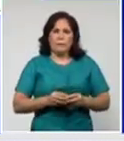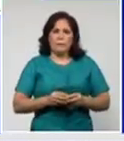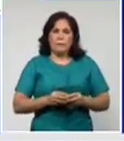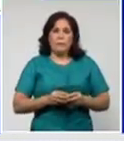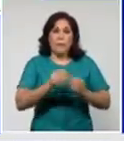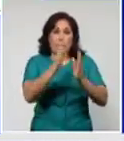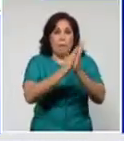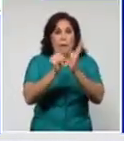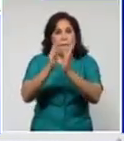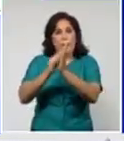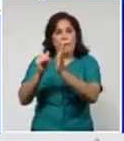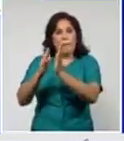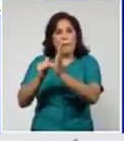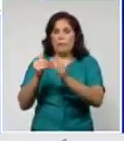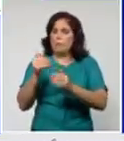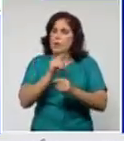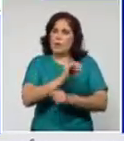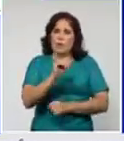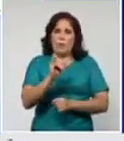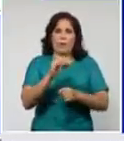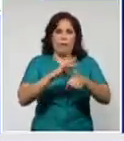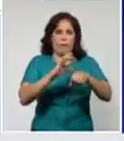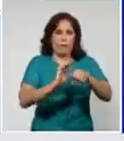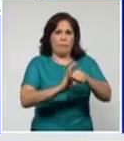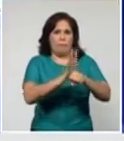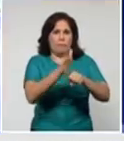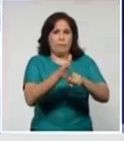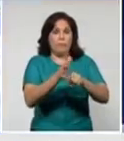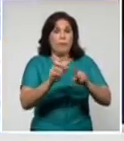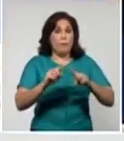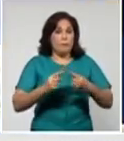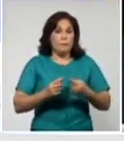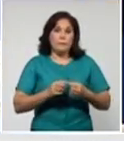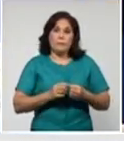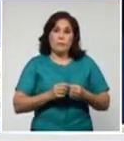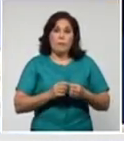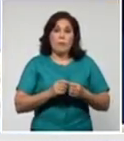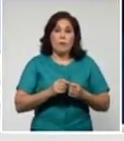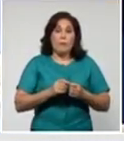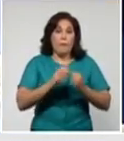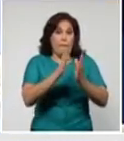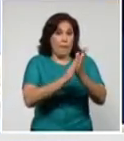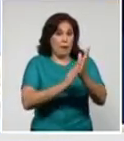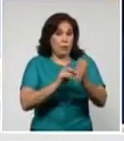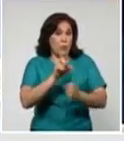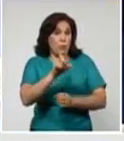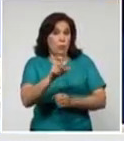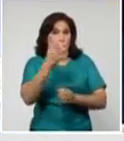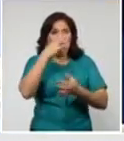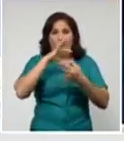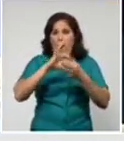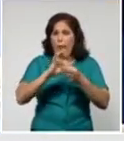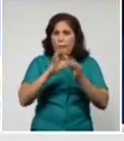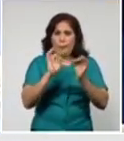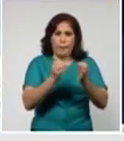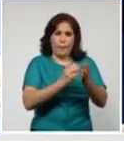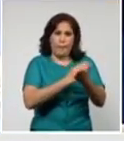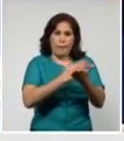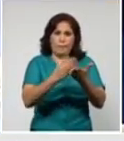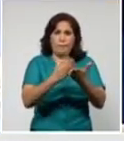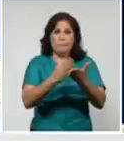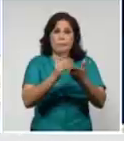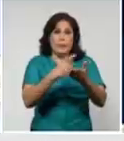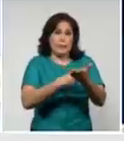que ha ido transcurriendo la enfermedad. Y que en los últimos semanas, para no decir que en